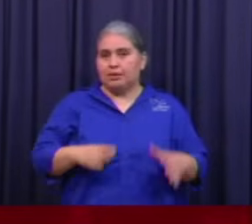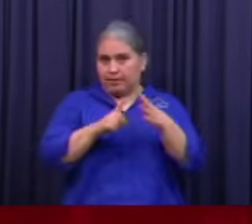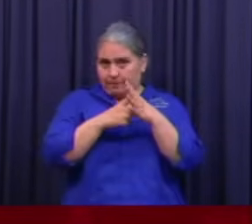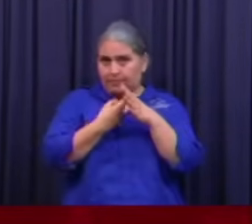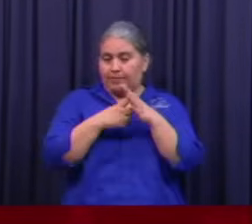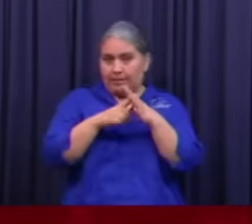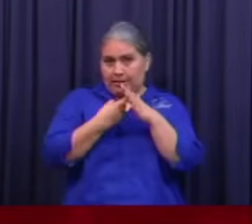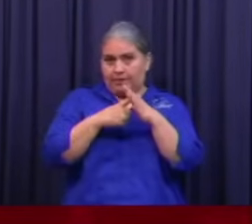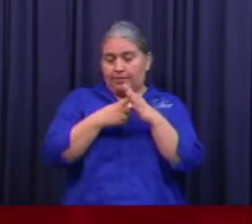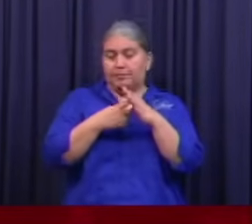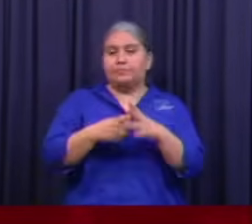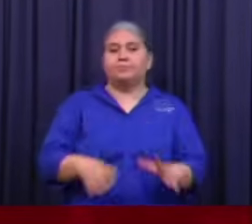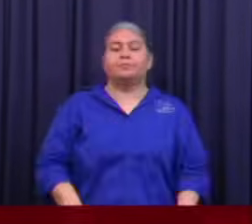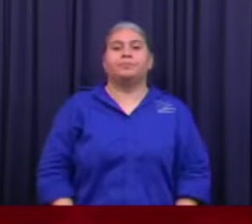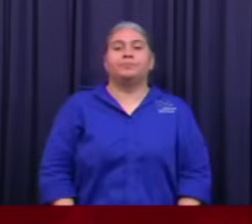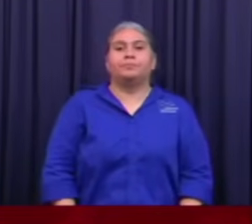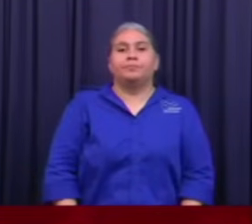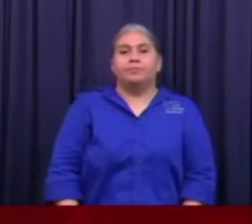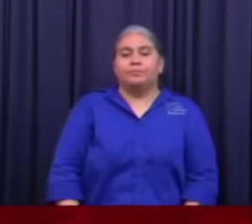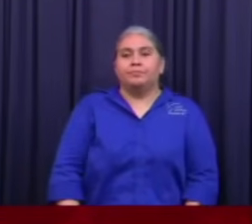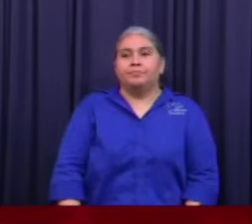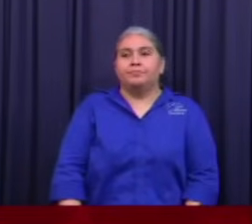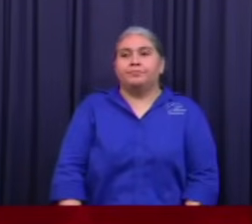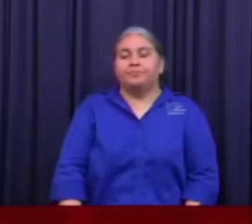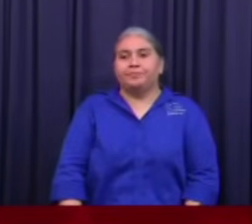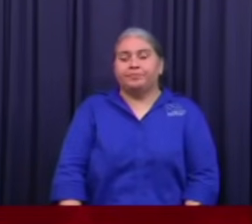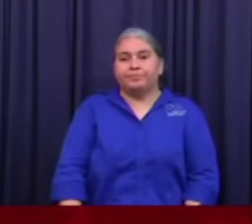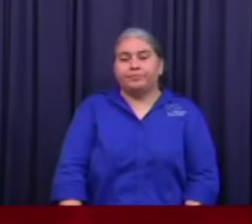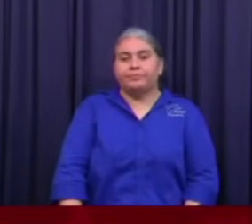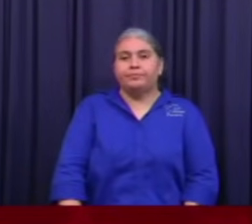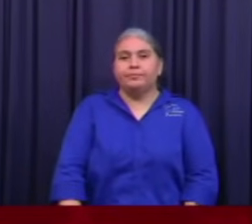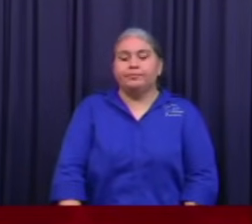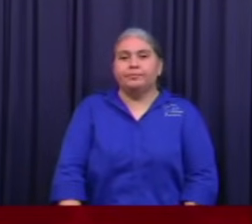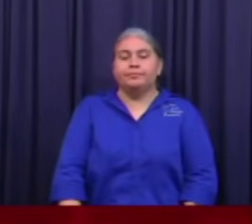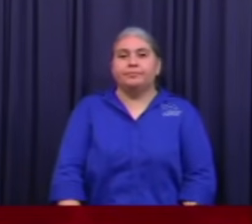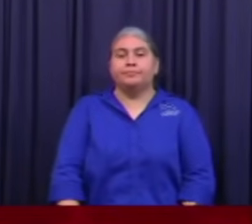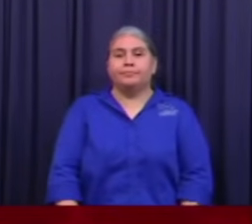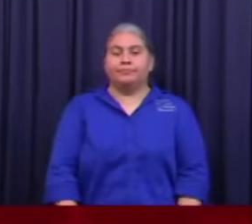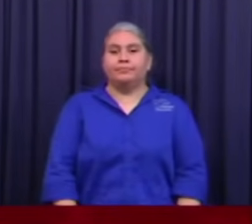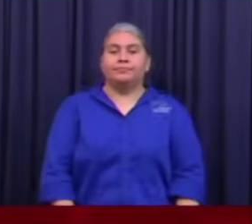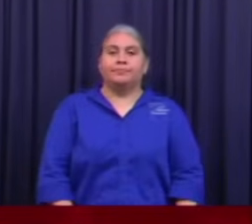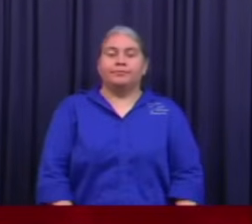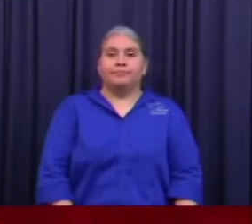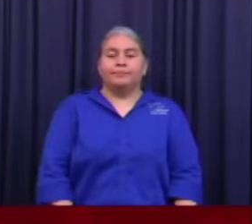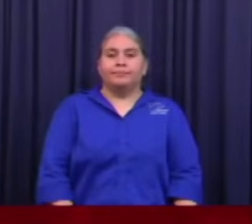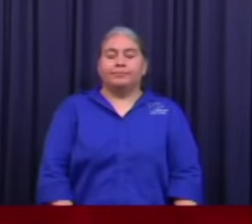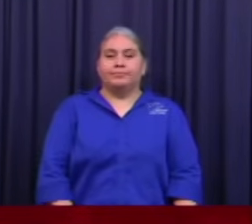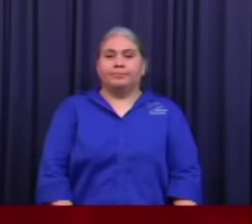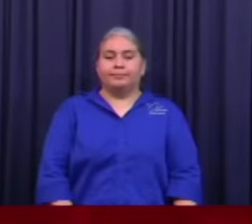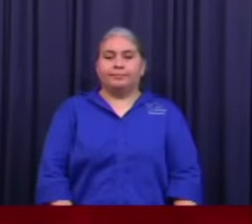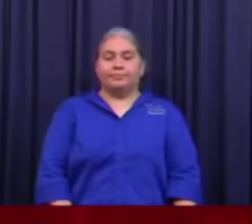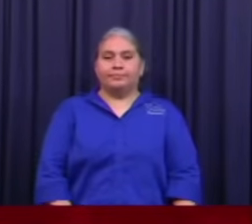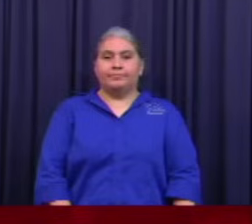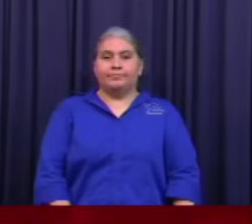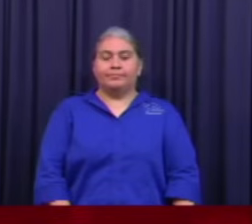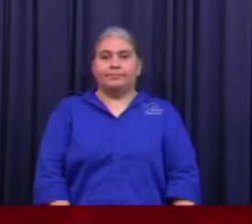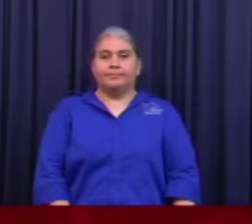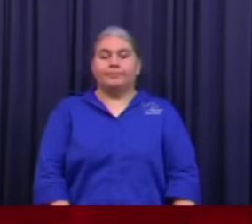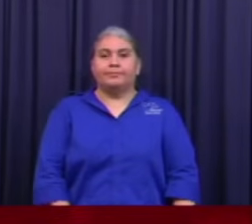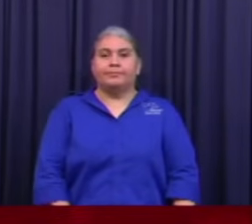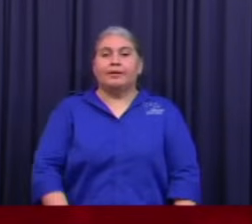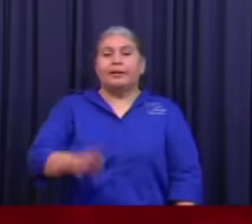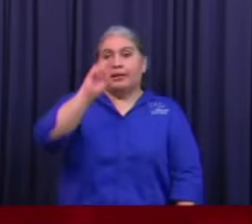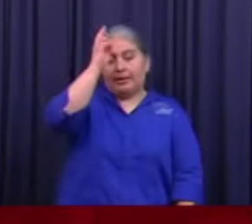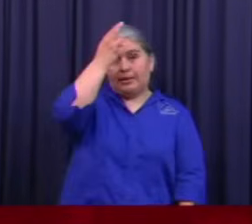cuando le dijo Por qué estaba triste después de haber orado en todo el capítulo uno el rey le Y qué quieres que haga por